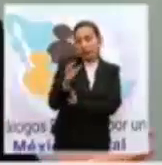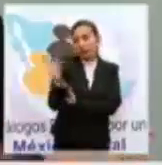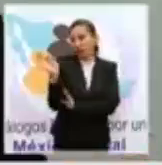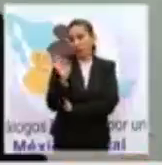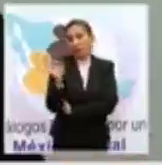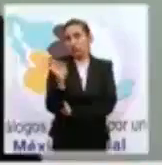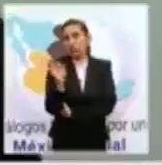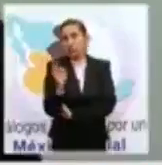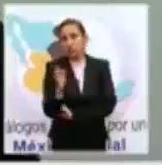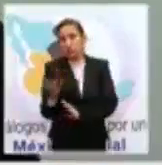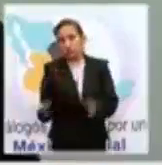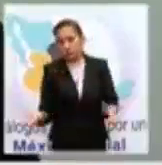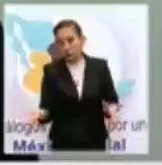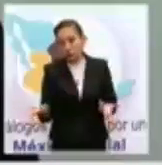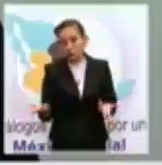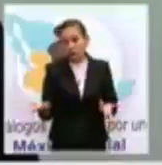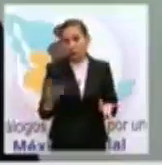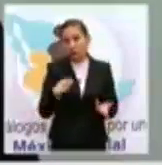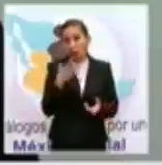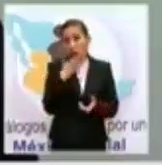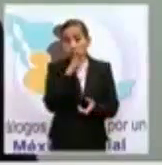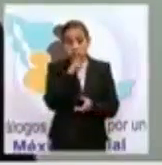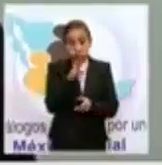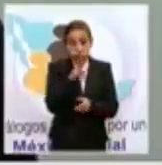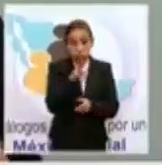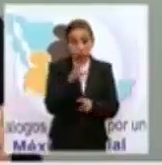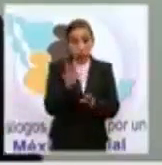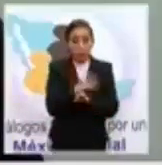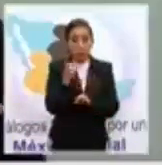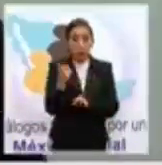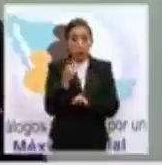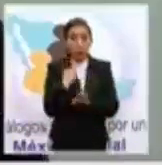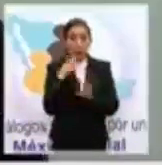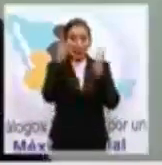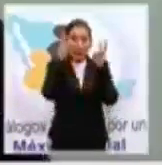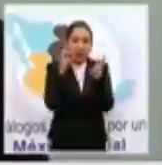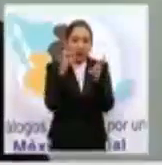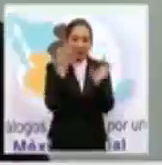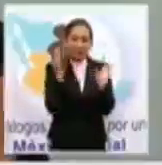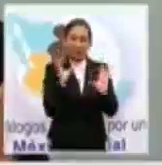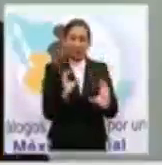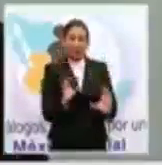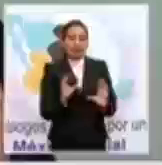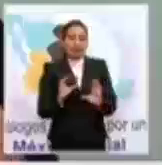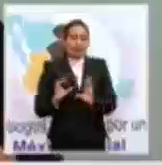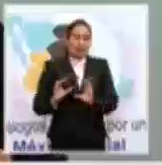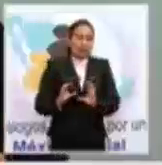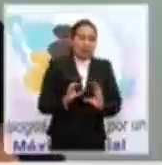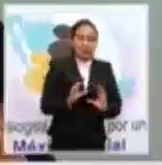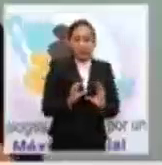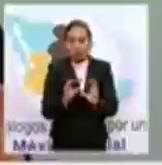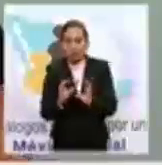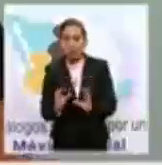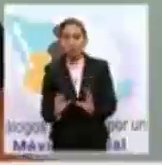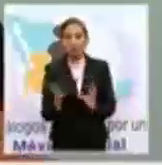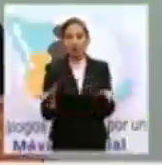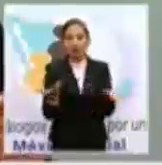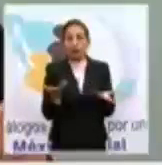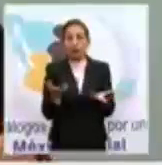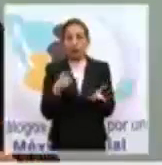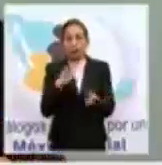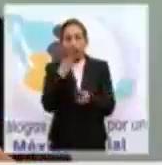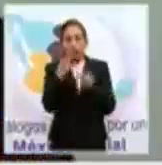que no obtengamos nada, porque son además temas muy sensibles, la gente no suele hablar con candidez,